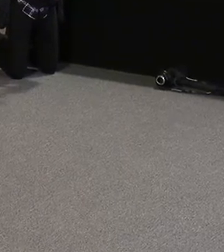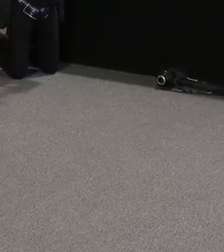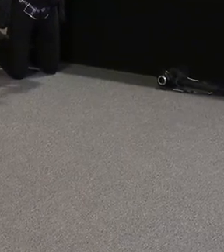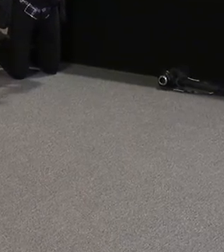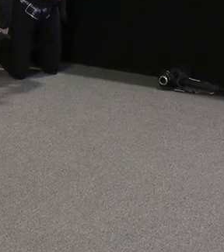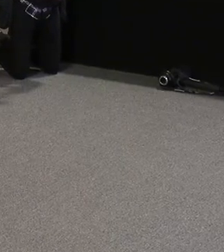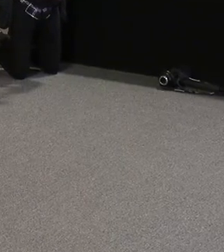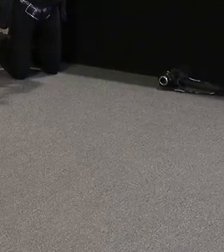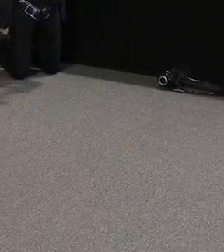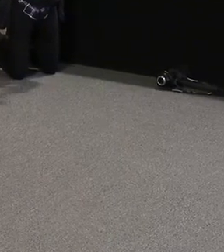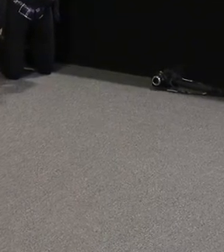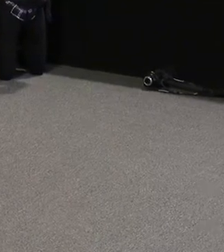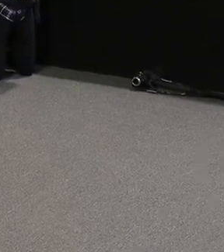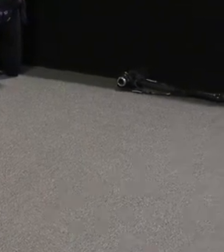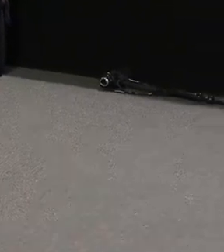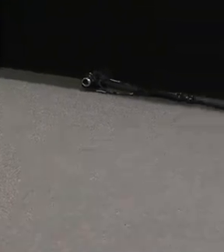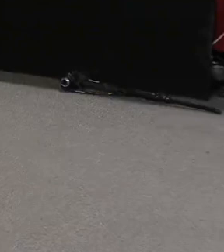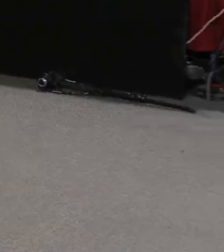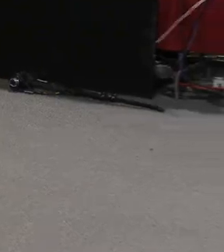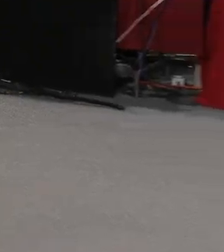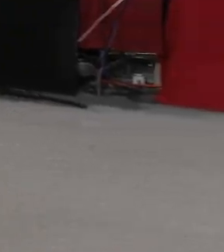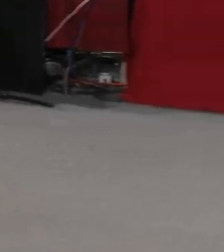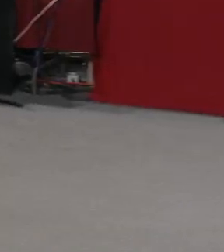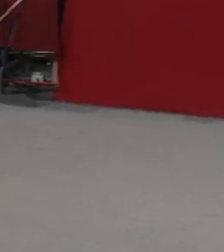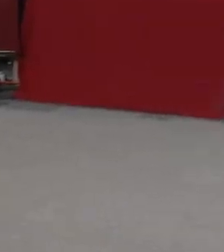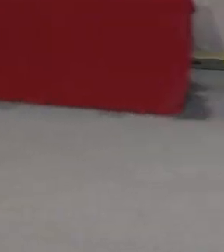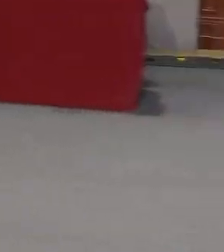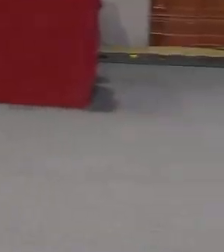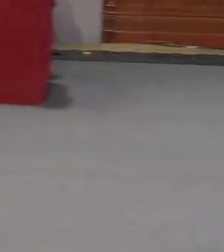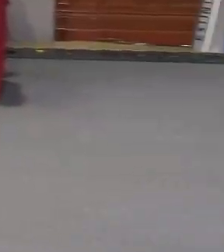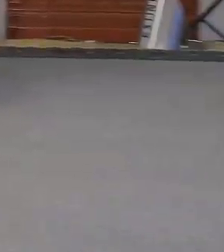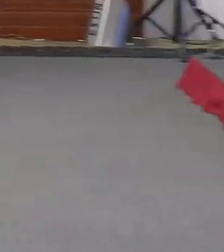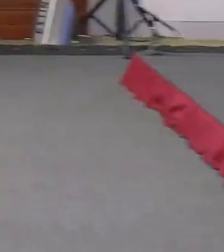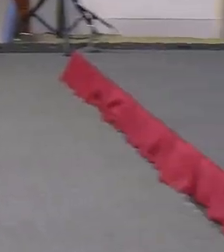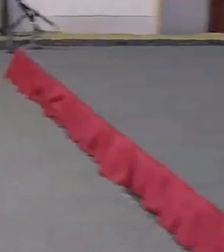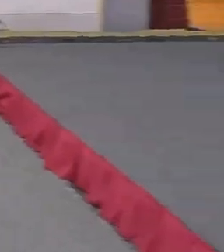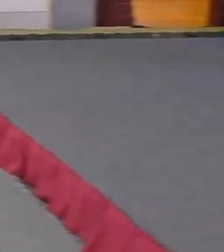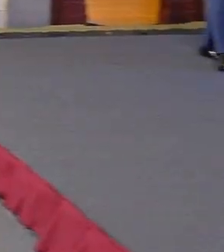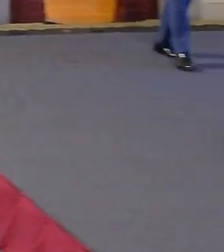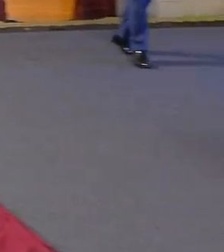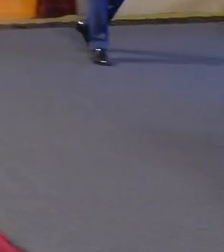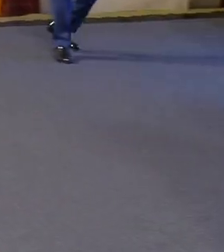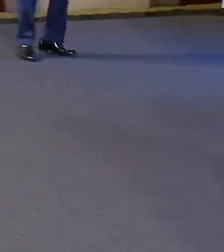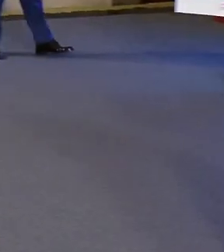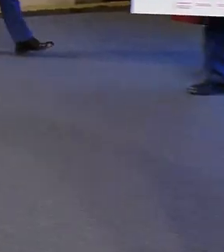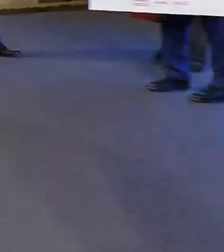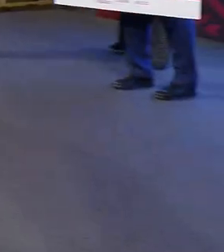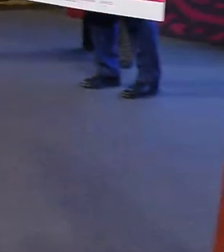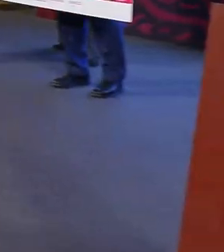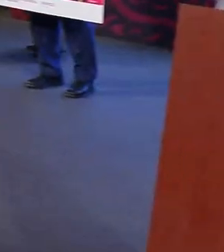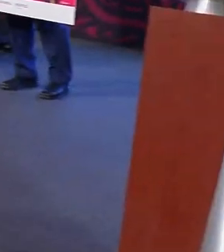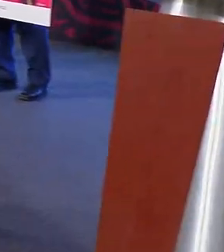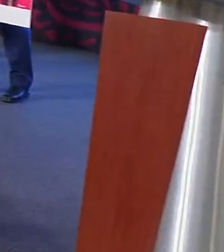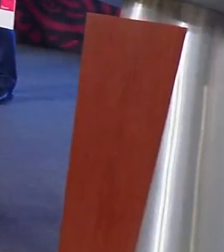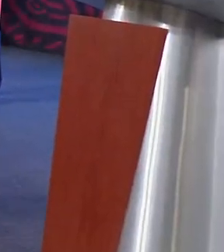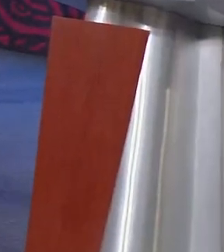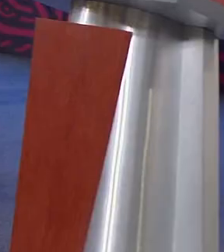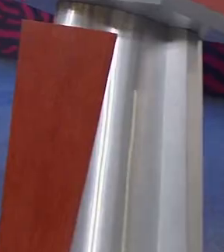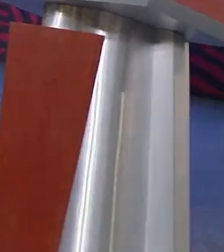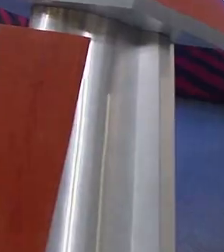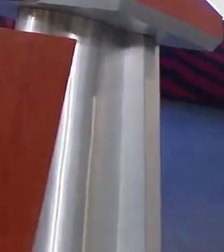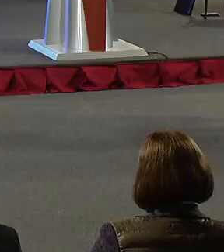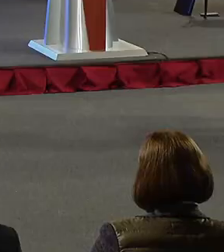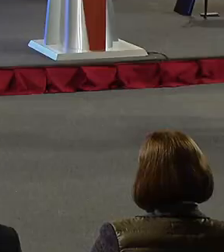lo han hecho. Chedraui, con una canasta en promedio de 805 pesos con 7 centavos. Bienvenido y muchas gracias.